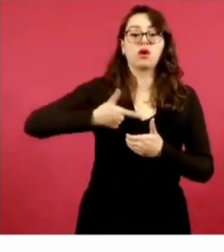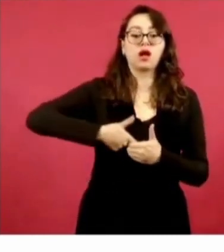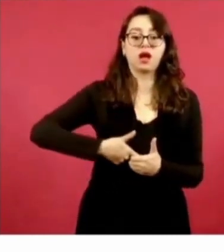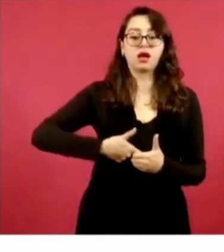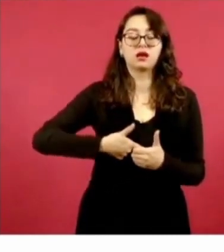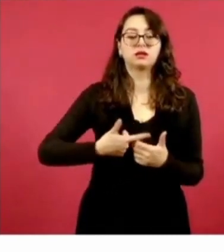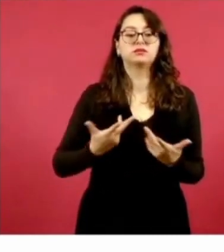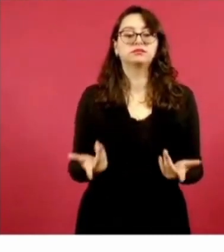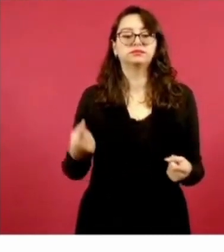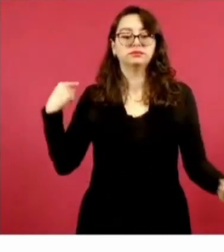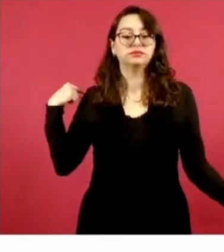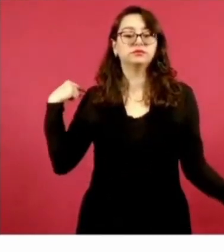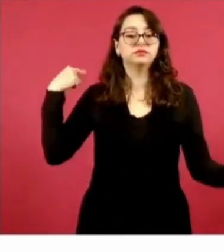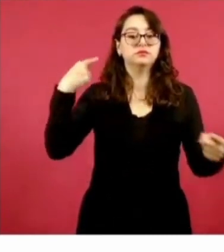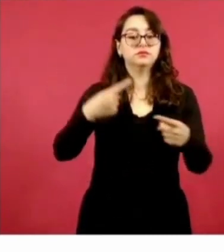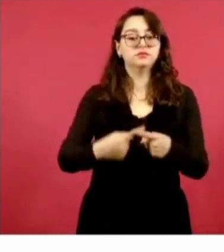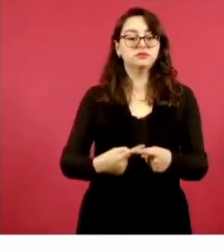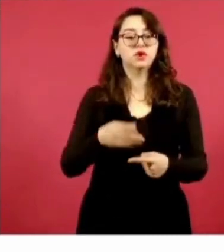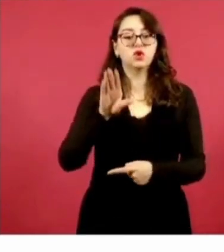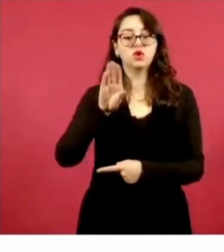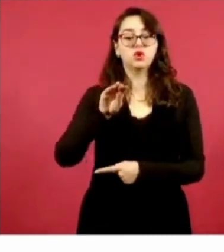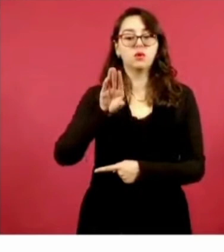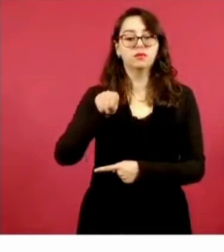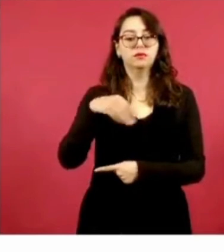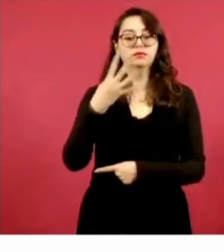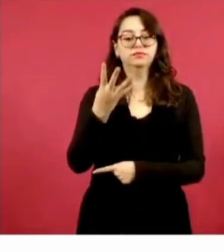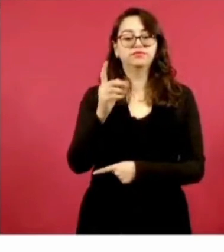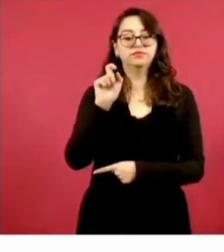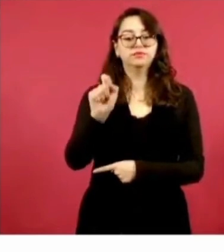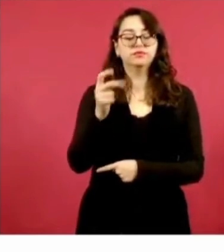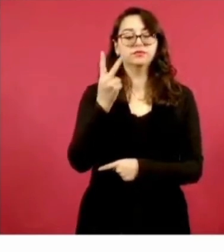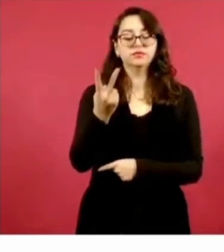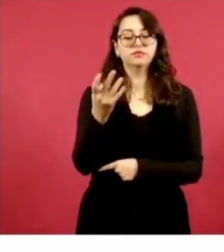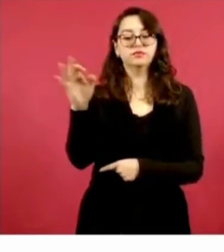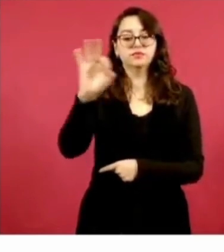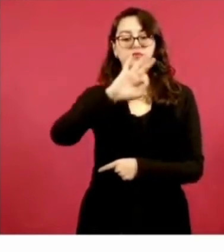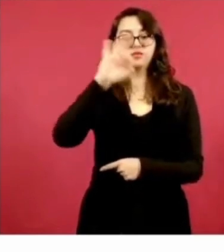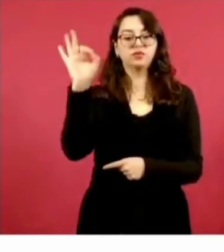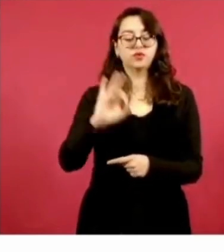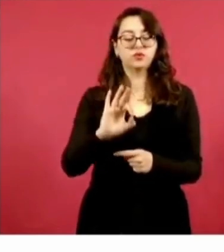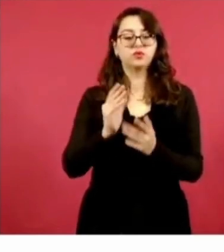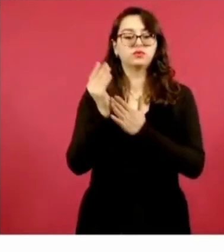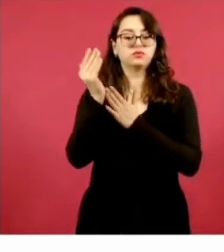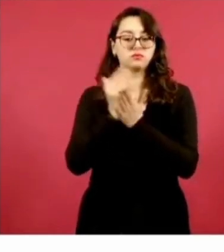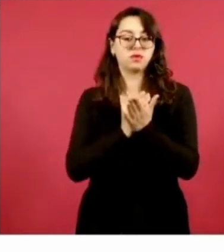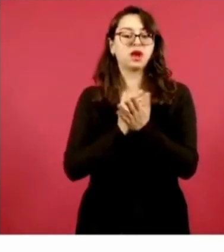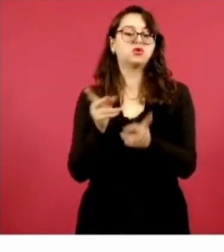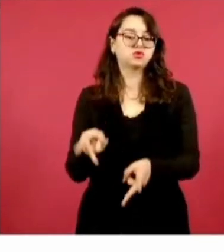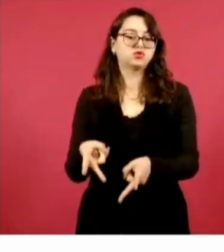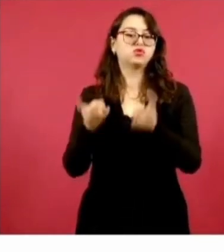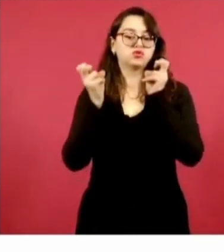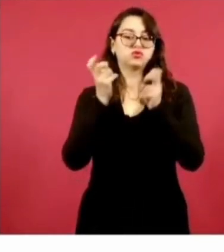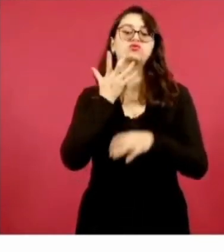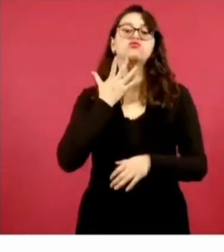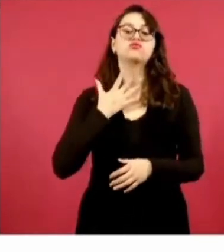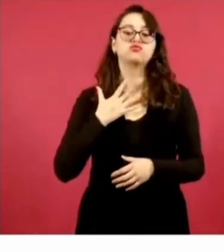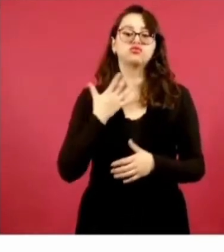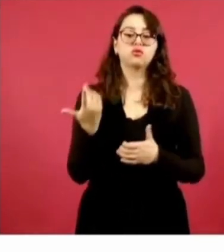lleva 94.2 menos de robos de